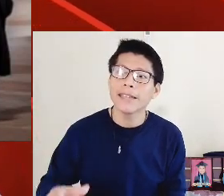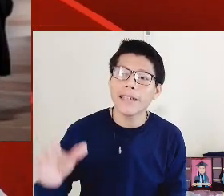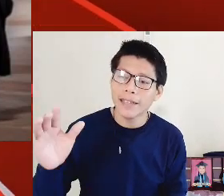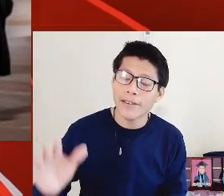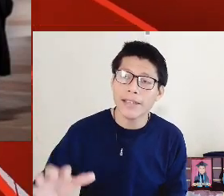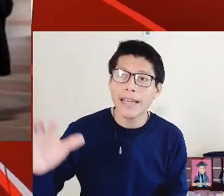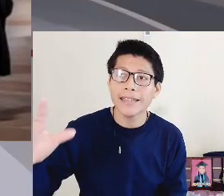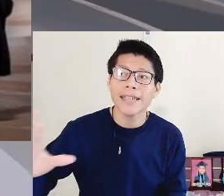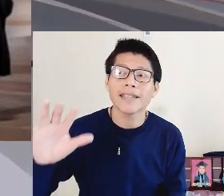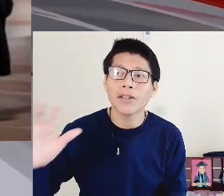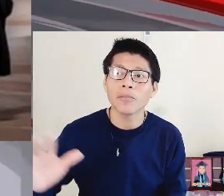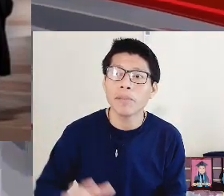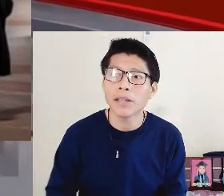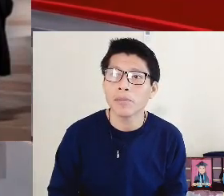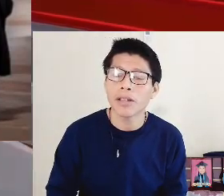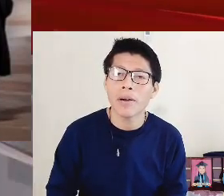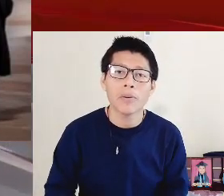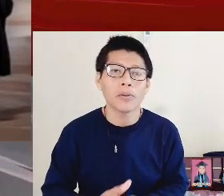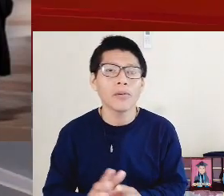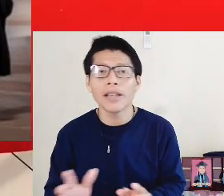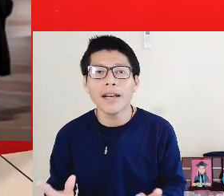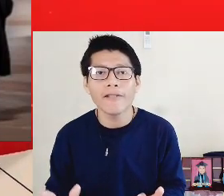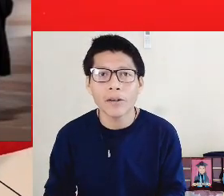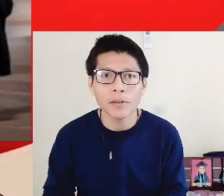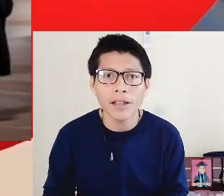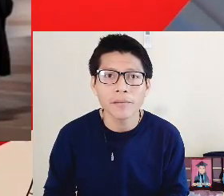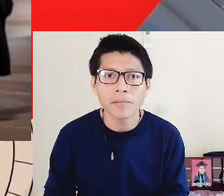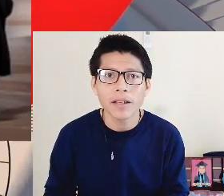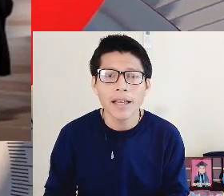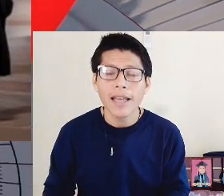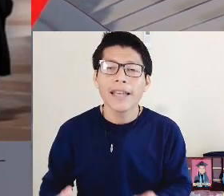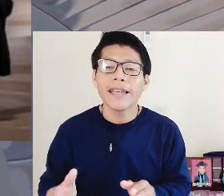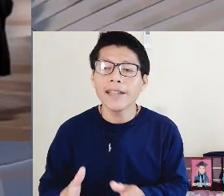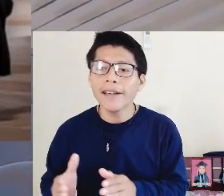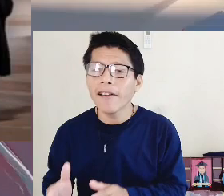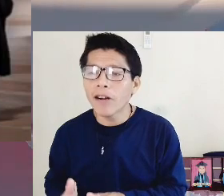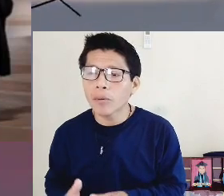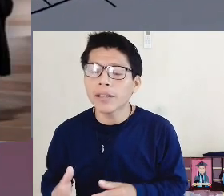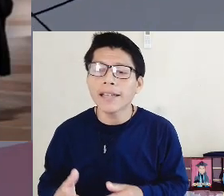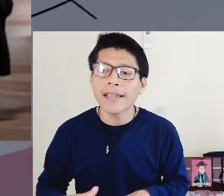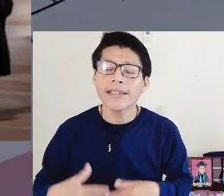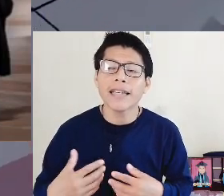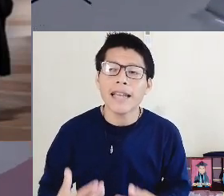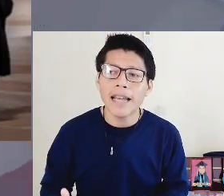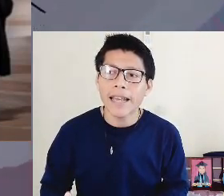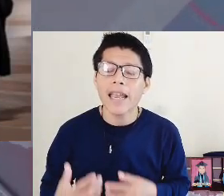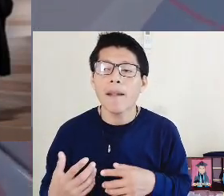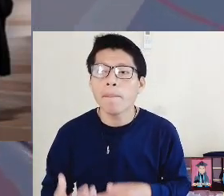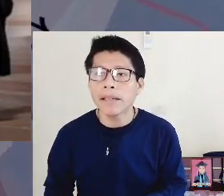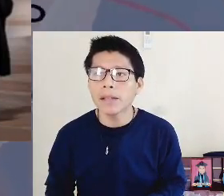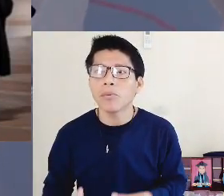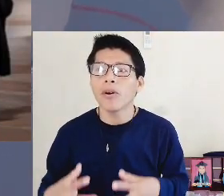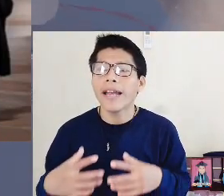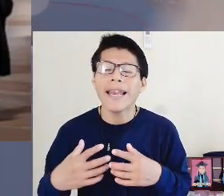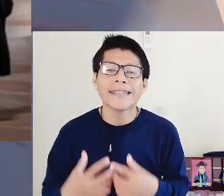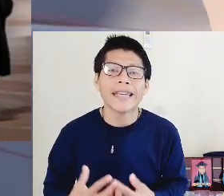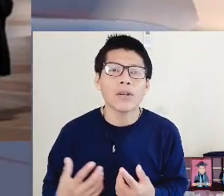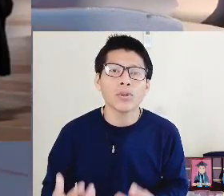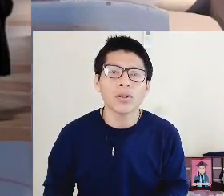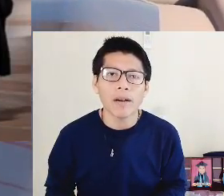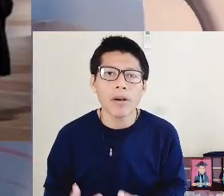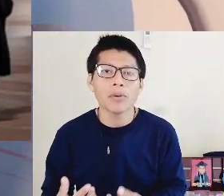facultad para decirle sabes que estás haciendo un pésimo trabajo no tiene la facultad quién tiene la facultad de señalar el pésimo